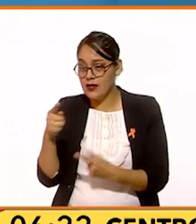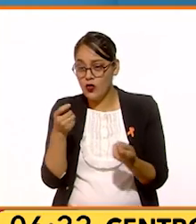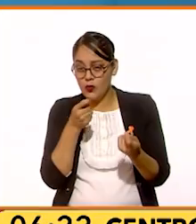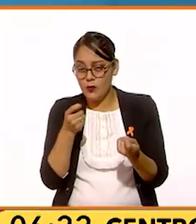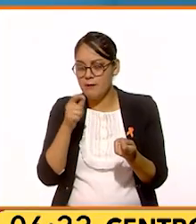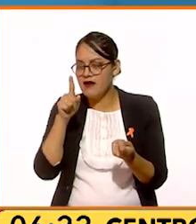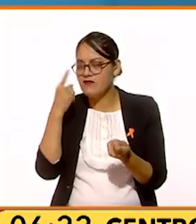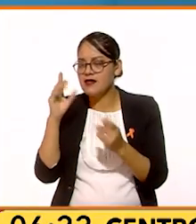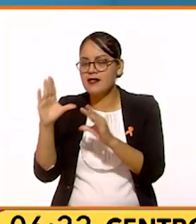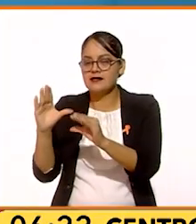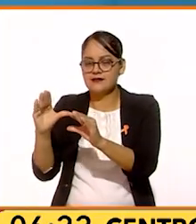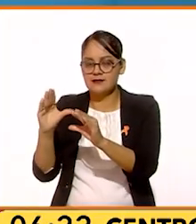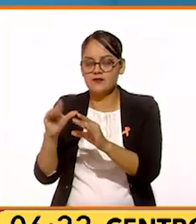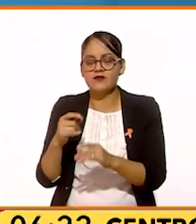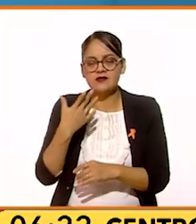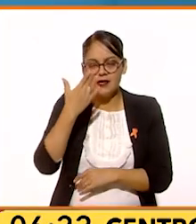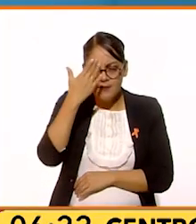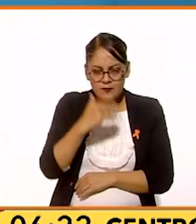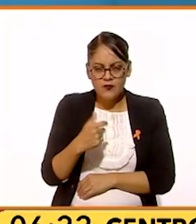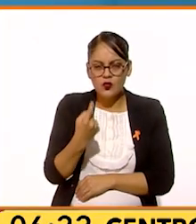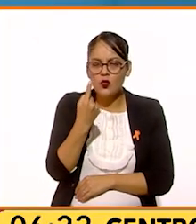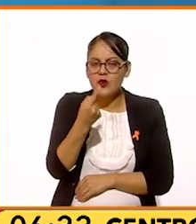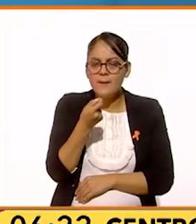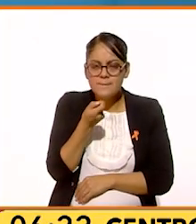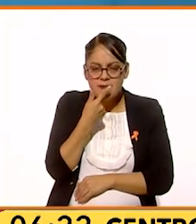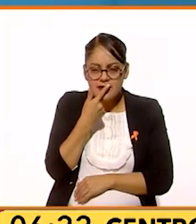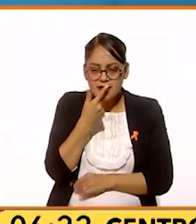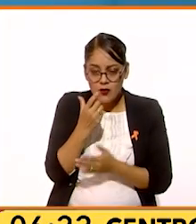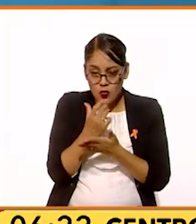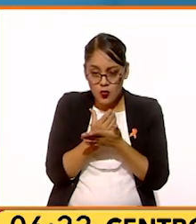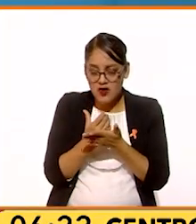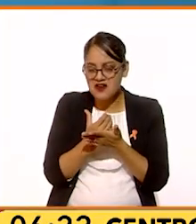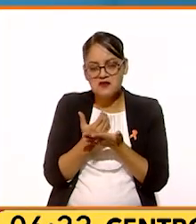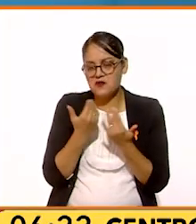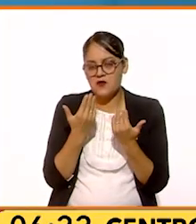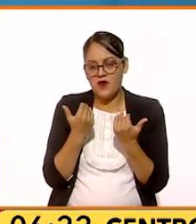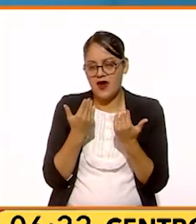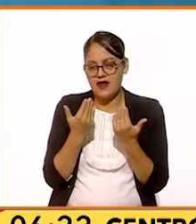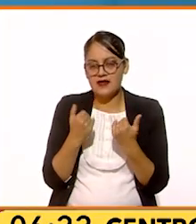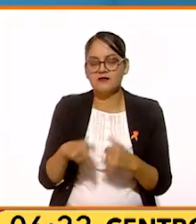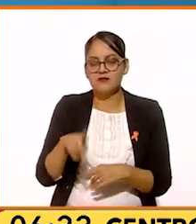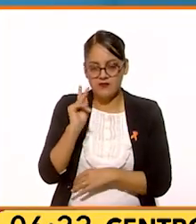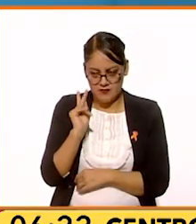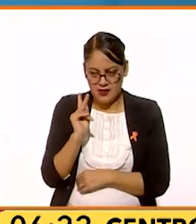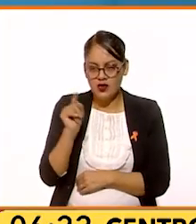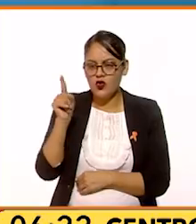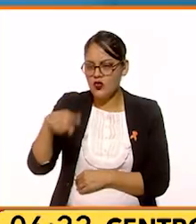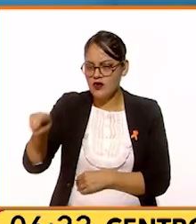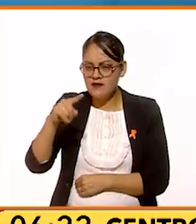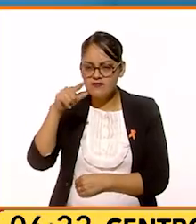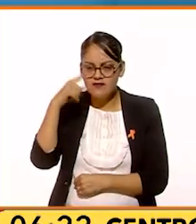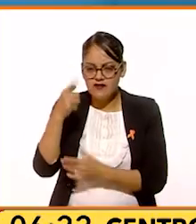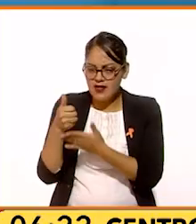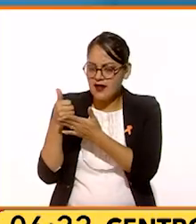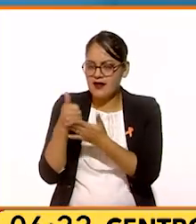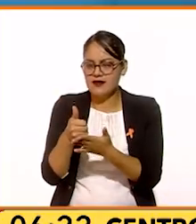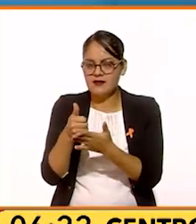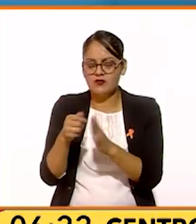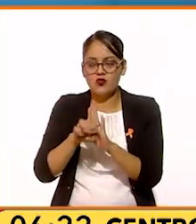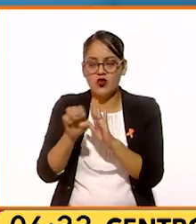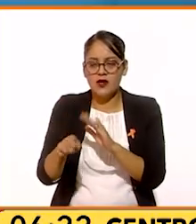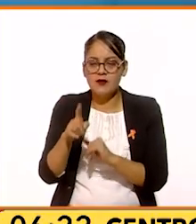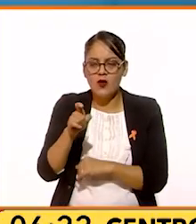no hay un medicamento antiviral que cure esta enfermedad, con intervenciones muy sencillas, muy simples como